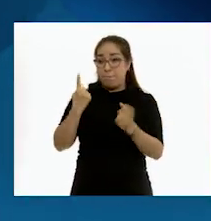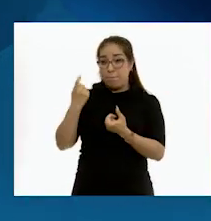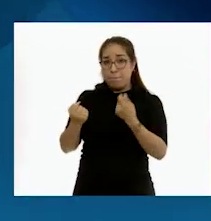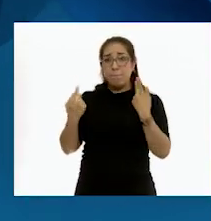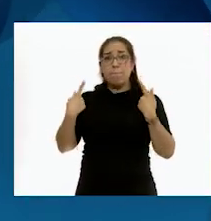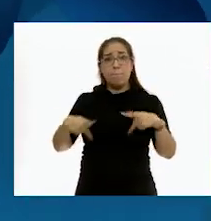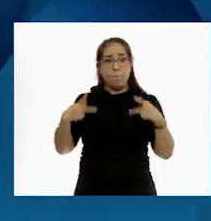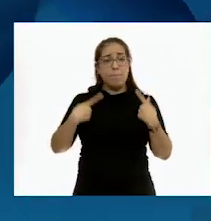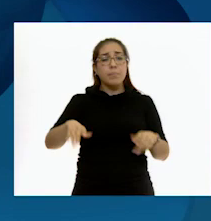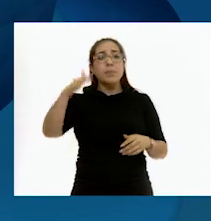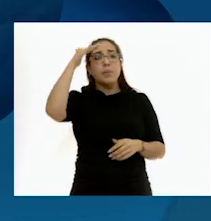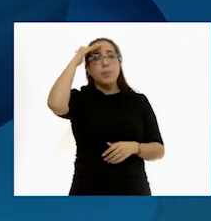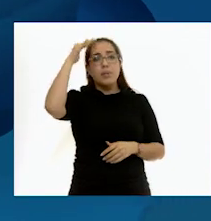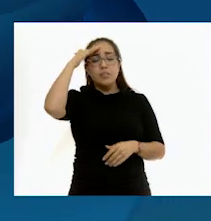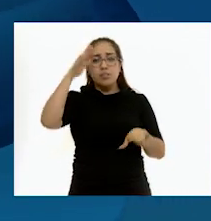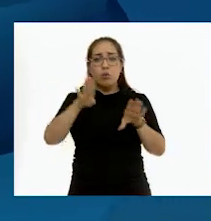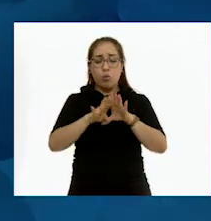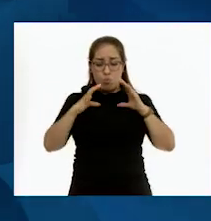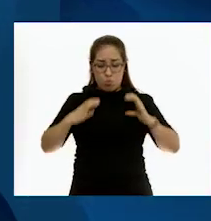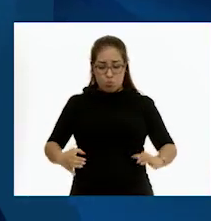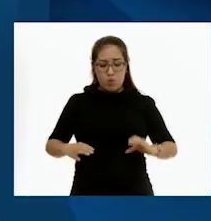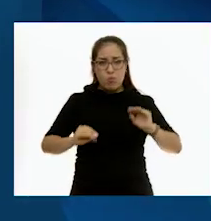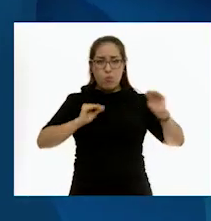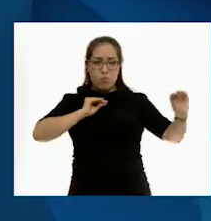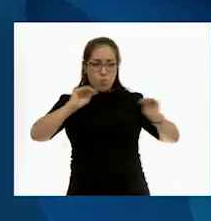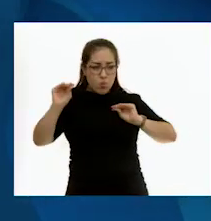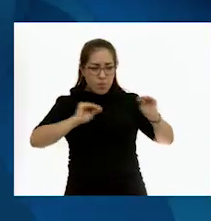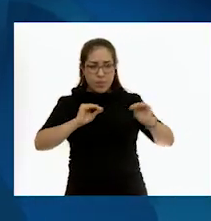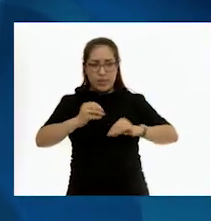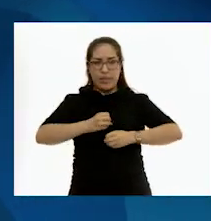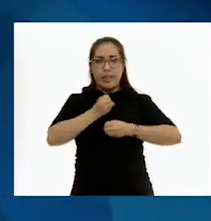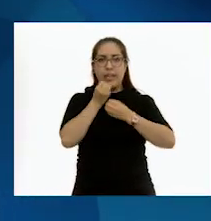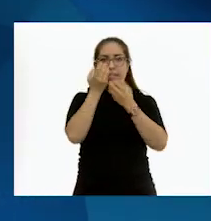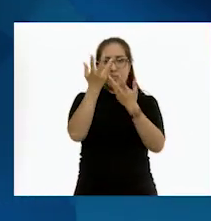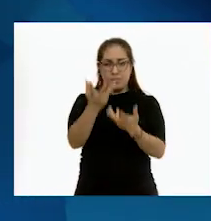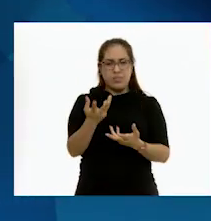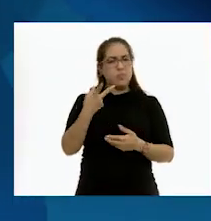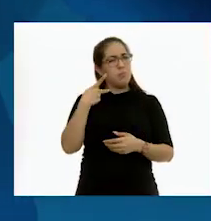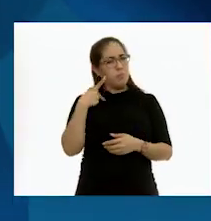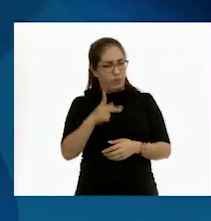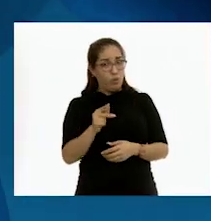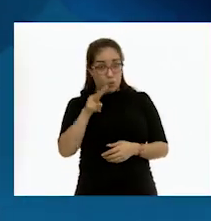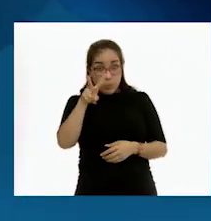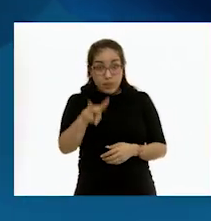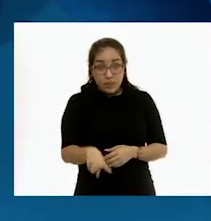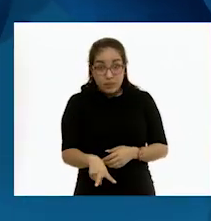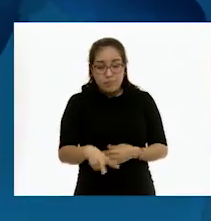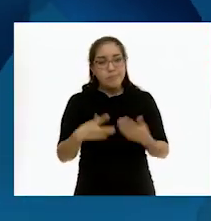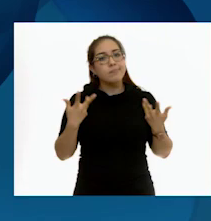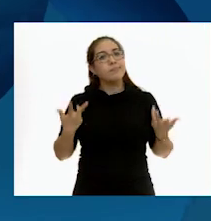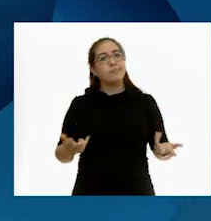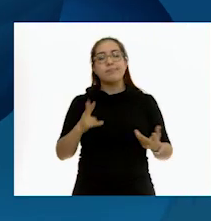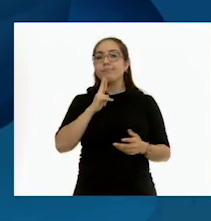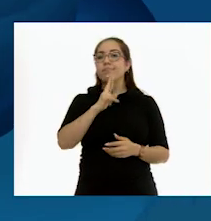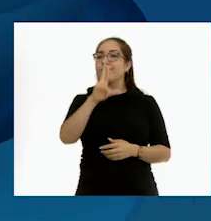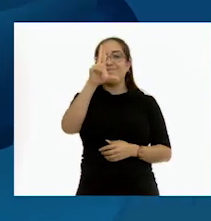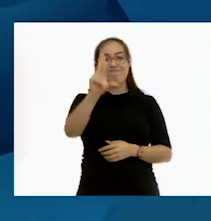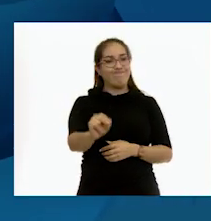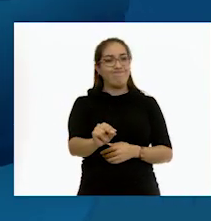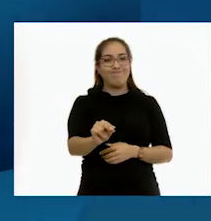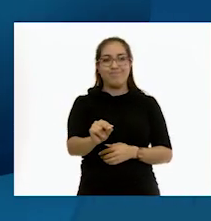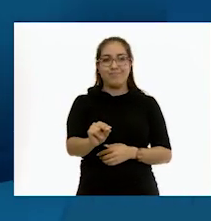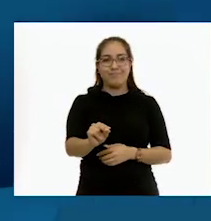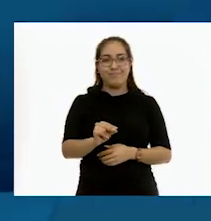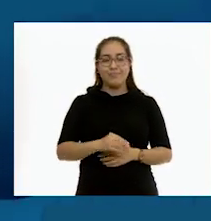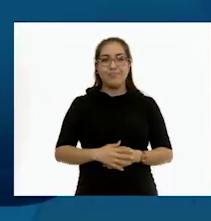la pantomima se refieren a la misma actividad expresiva. Pero, ¿es así? La respuesta es no.